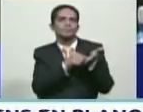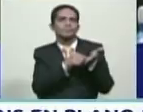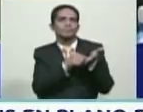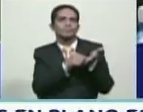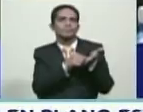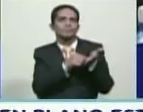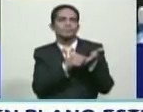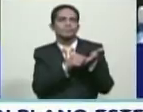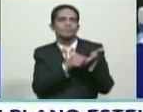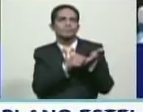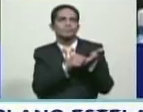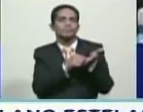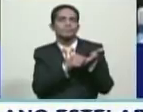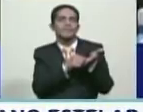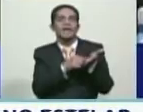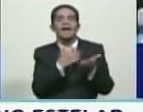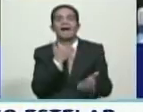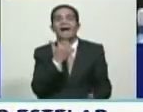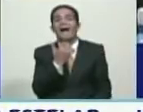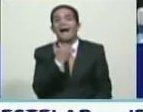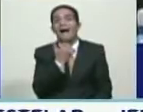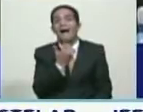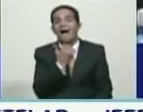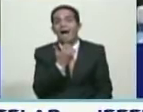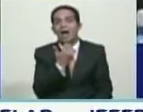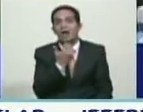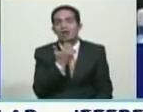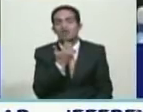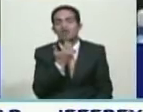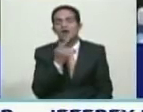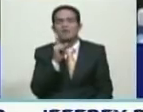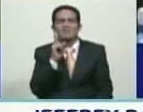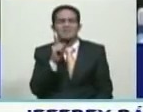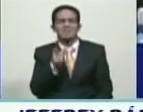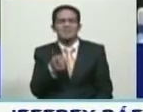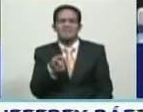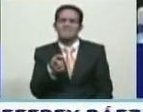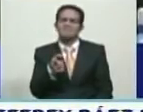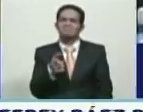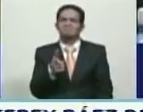must be wrong. Algo debe estar mal en el mundo.